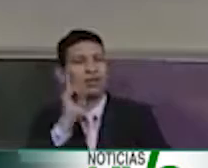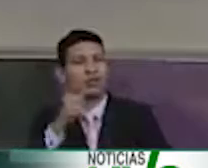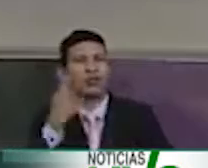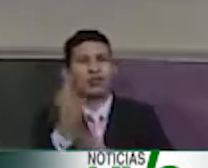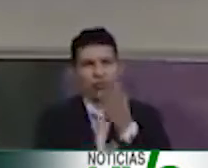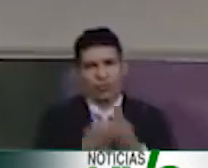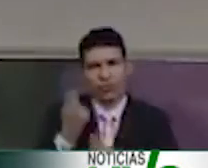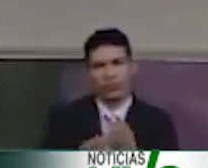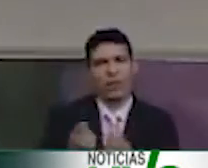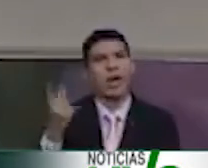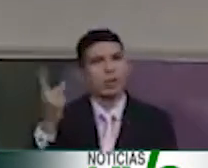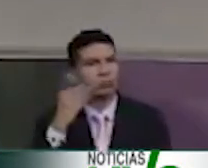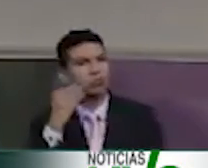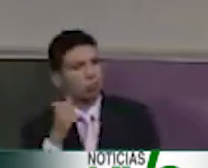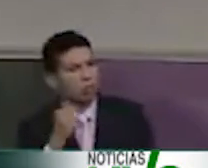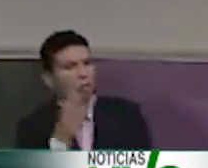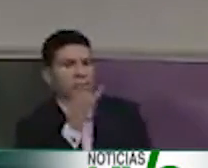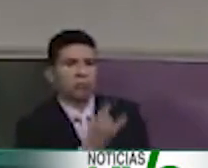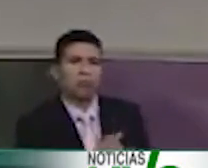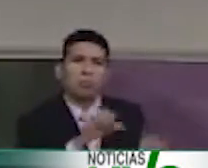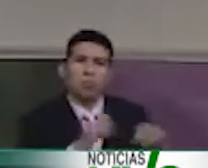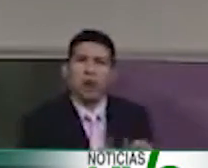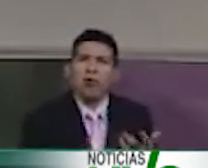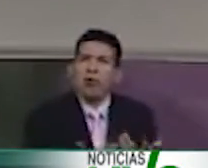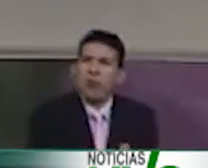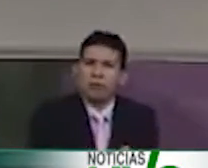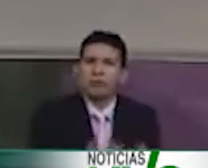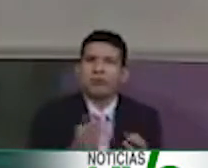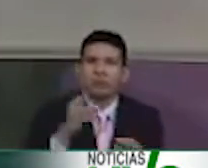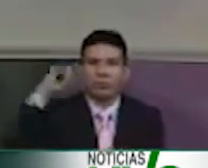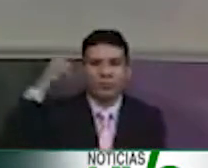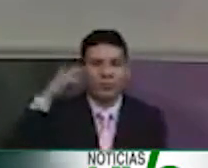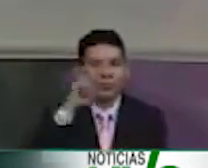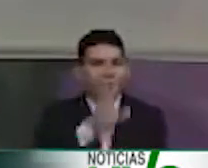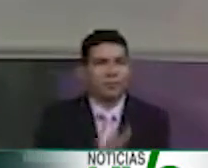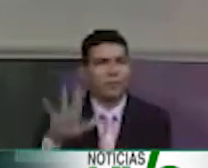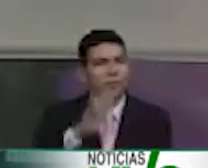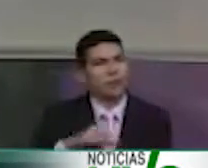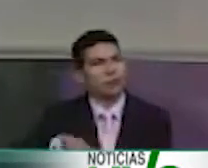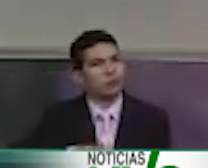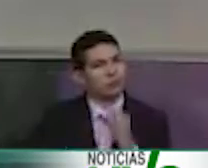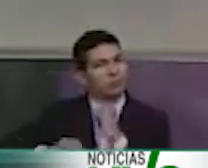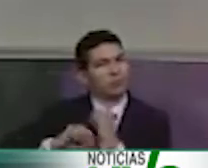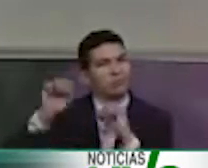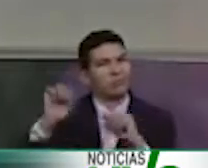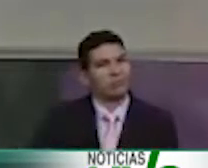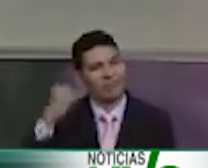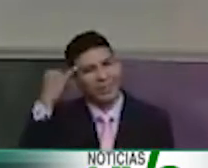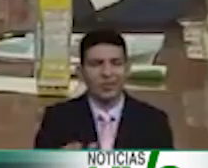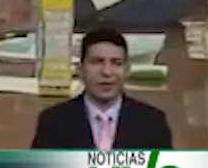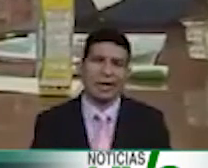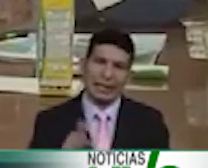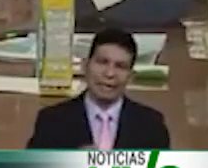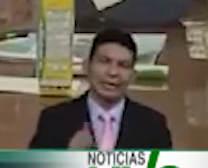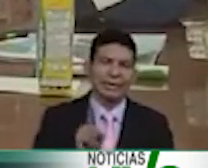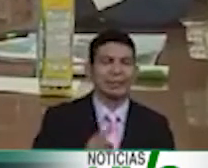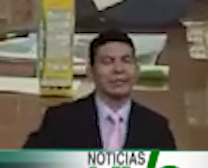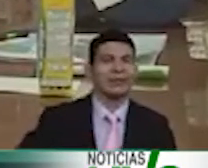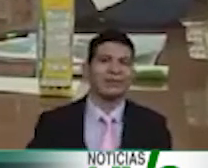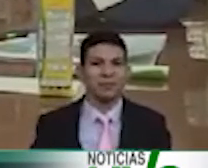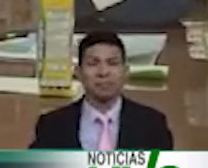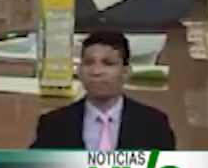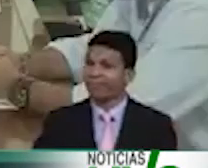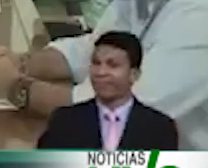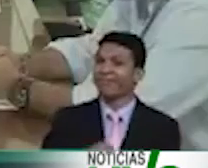ella pues está muy interesada en ver cómo desde el gobierno nacional nos apoyan con estas iniciativas también. El programa está